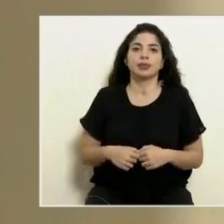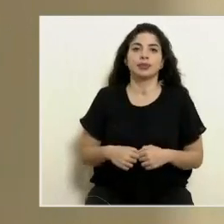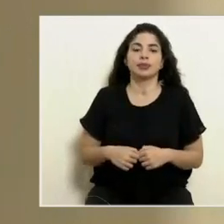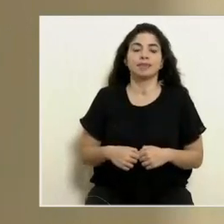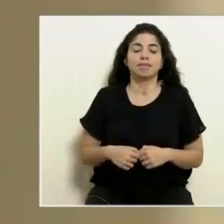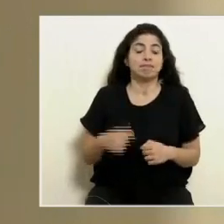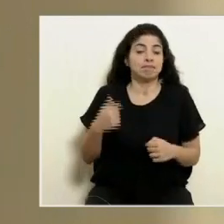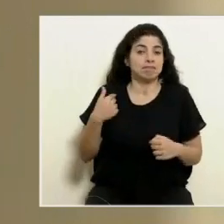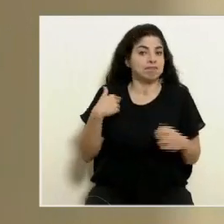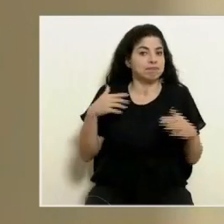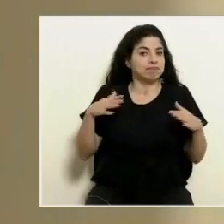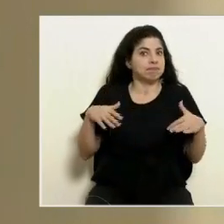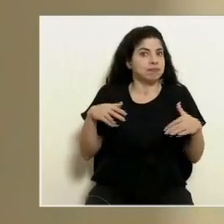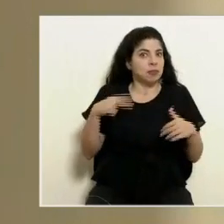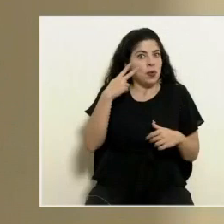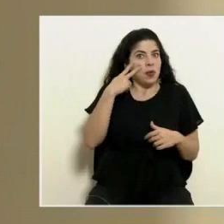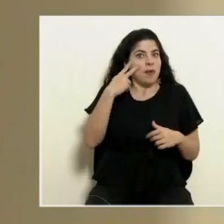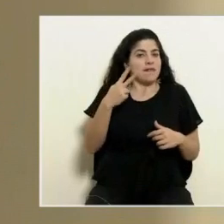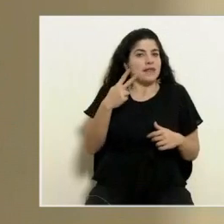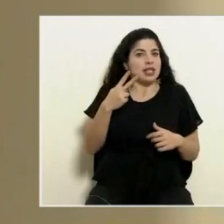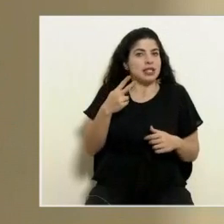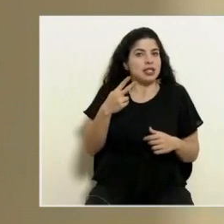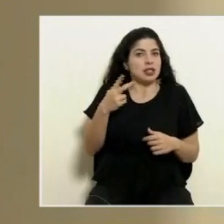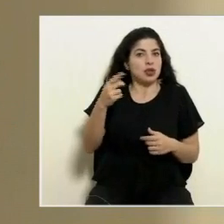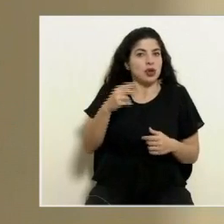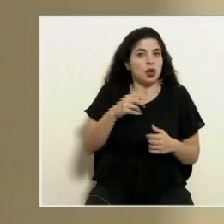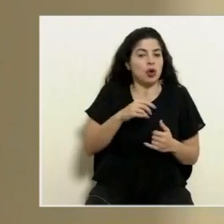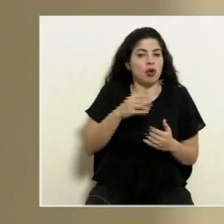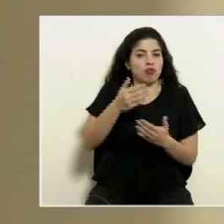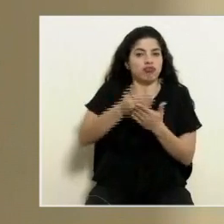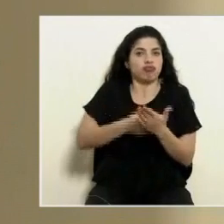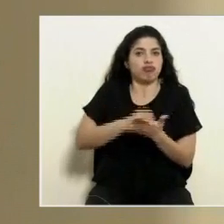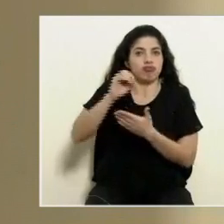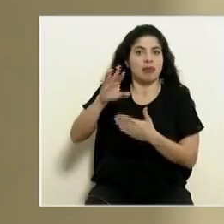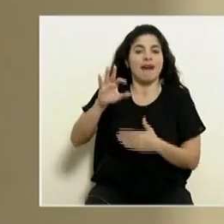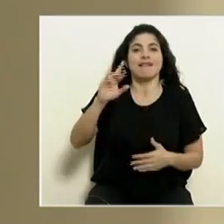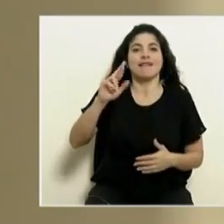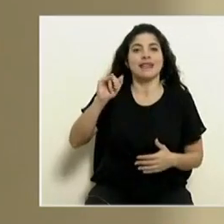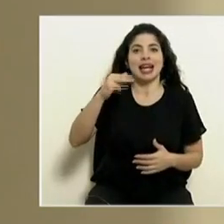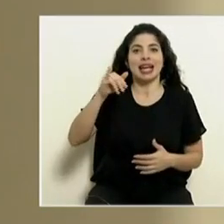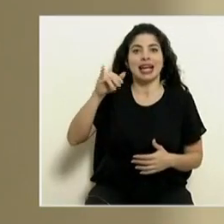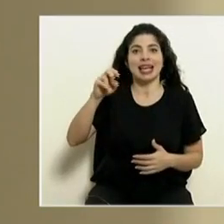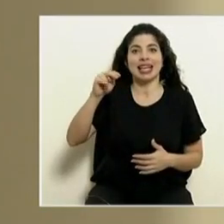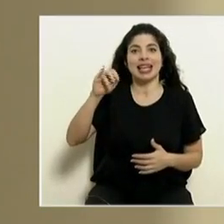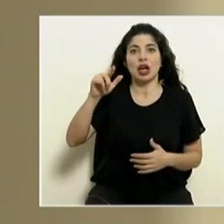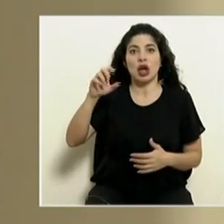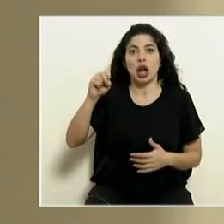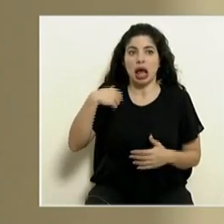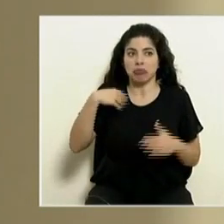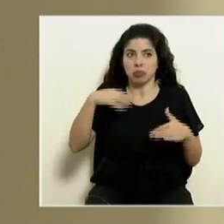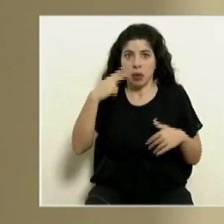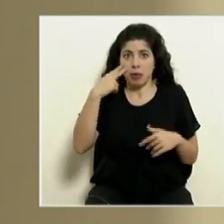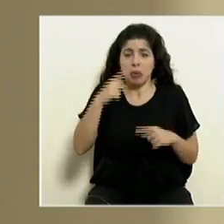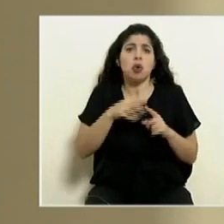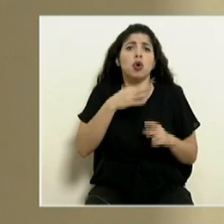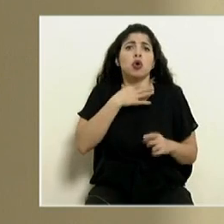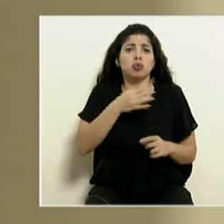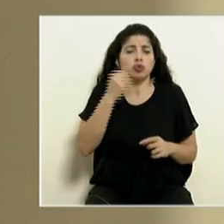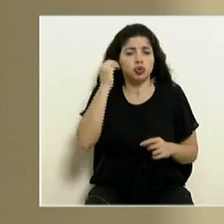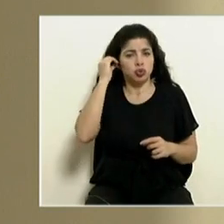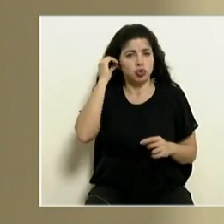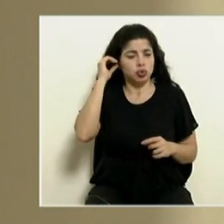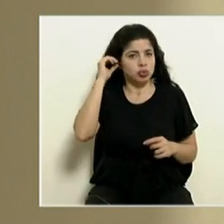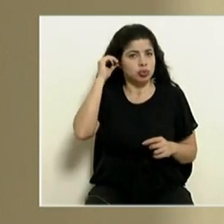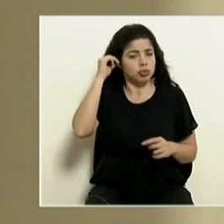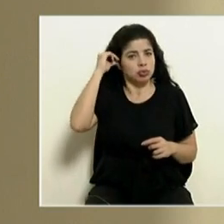no he visto el oficio de la diputada doña Franji Nicolás. Con mucho gusto lo vamos a contestar en el transcurso de la